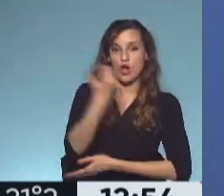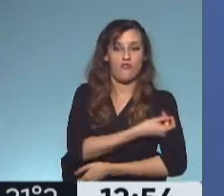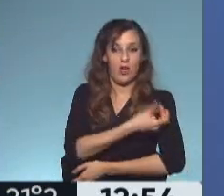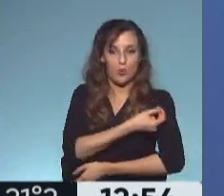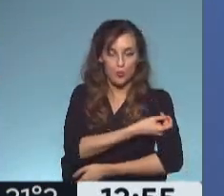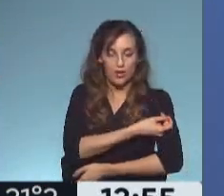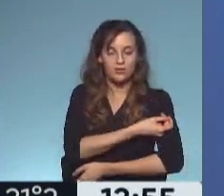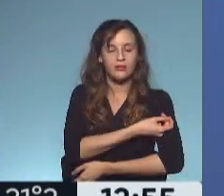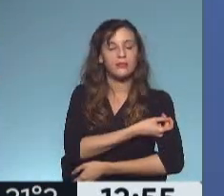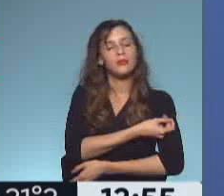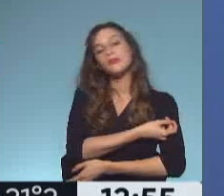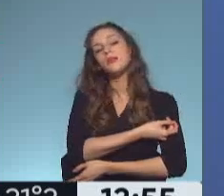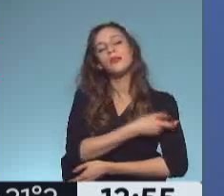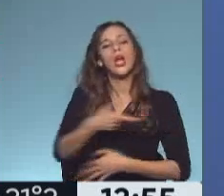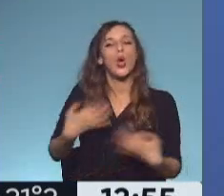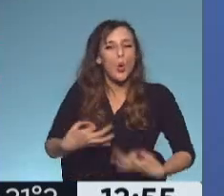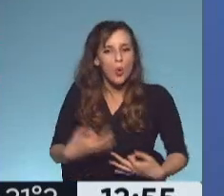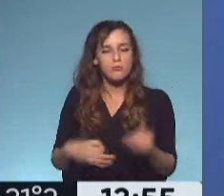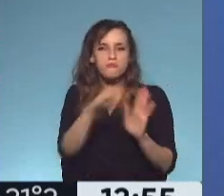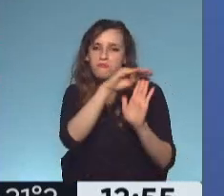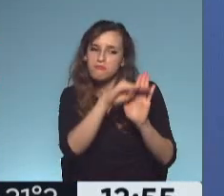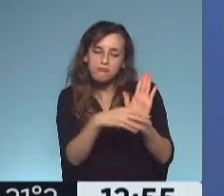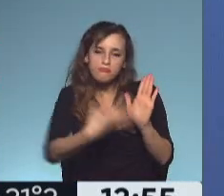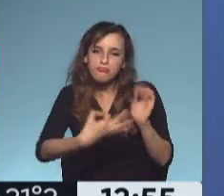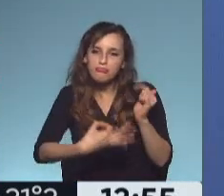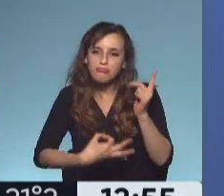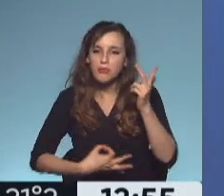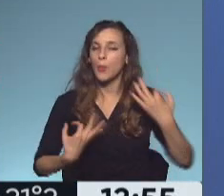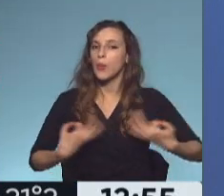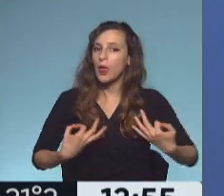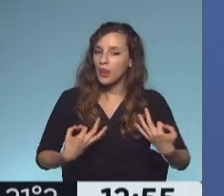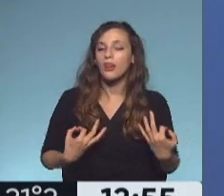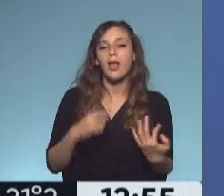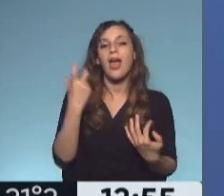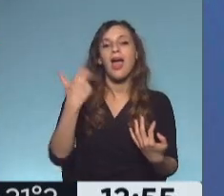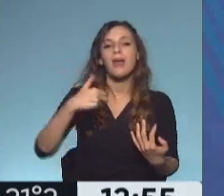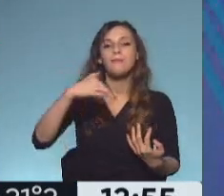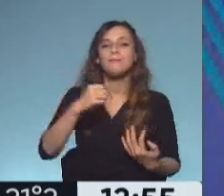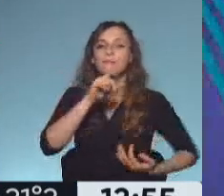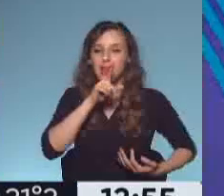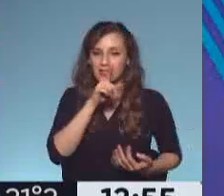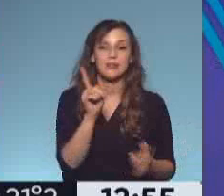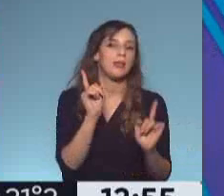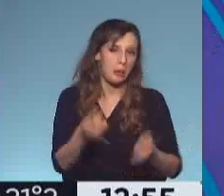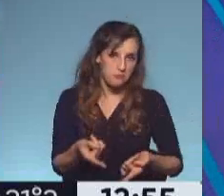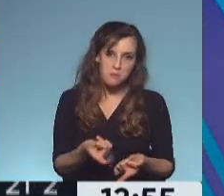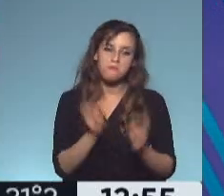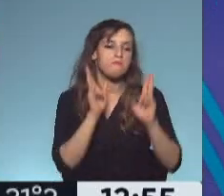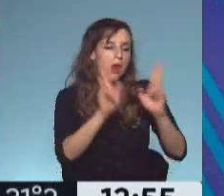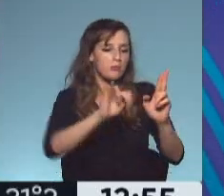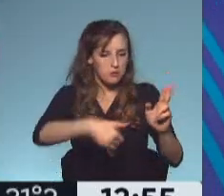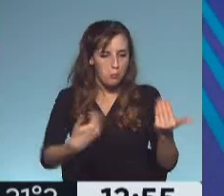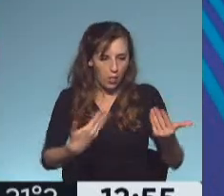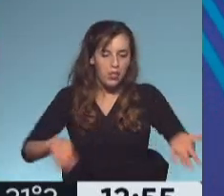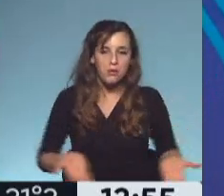de la Argentina, que cumplía con todos los requisitos que nosotros necesitábamos y que la ANMAT además había autorizado. Habíamos también dialogado con